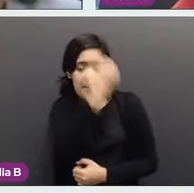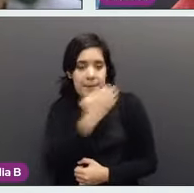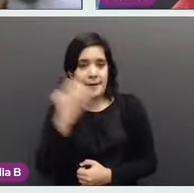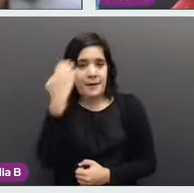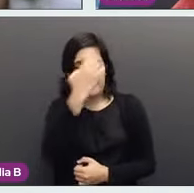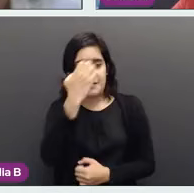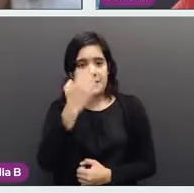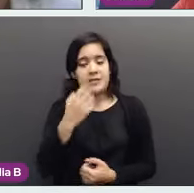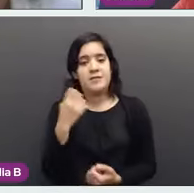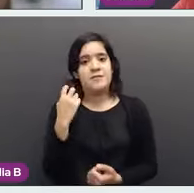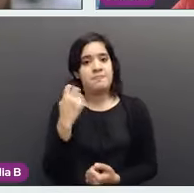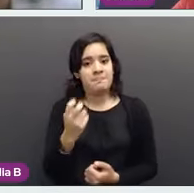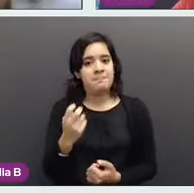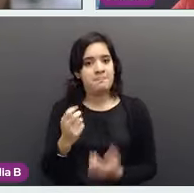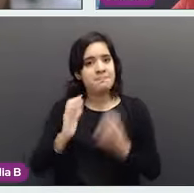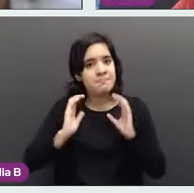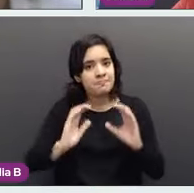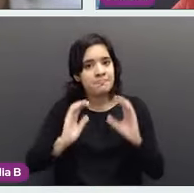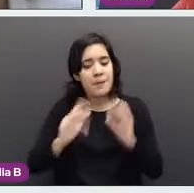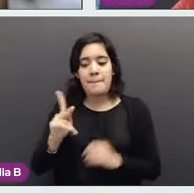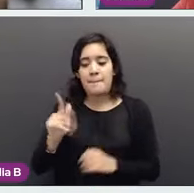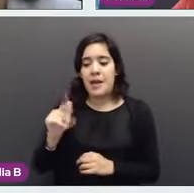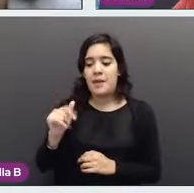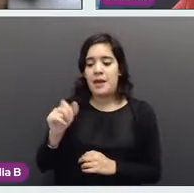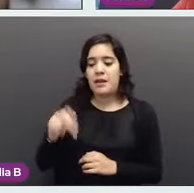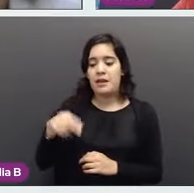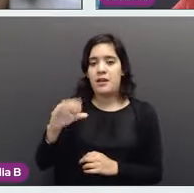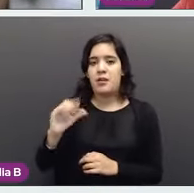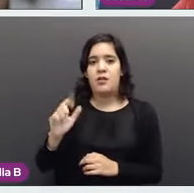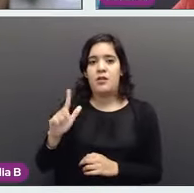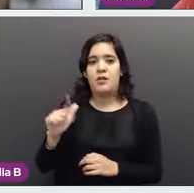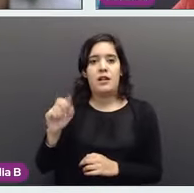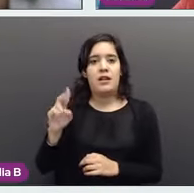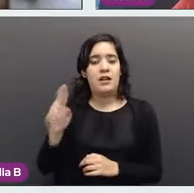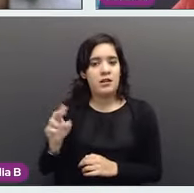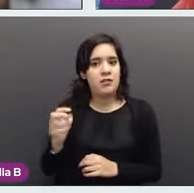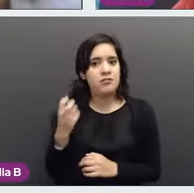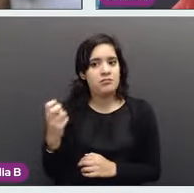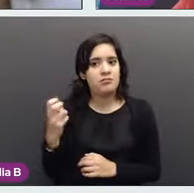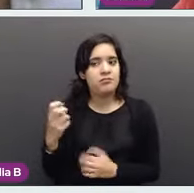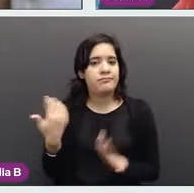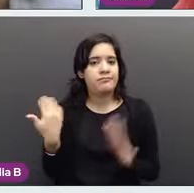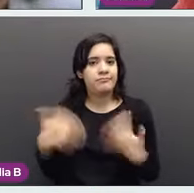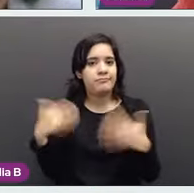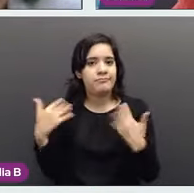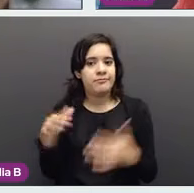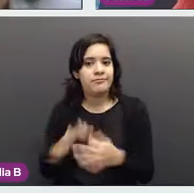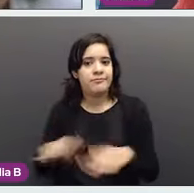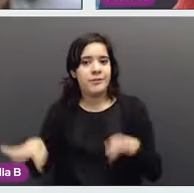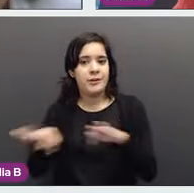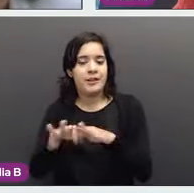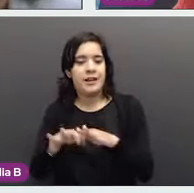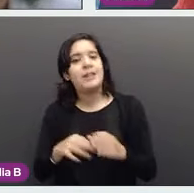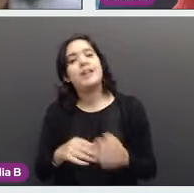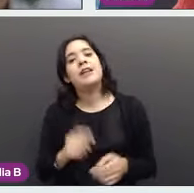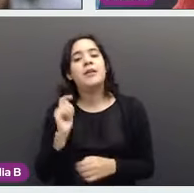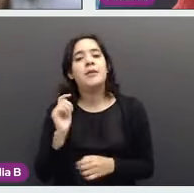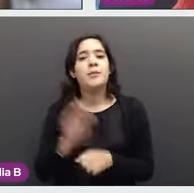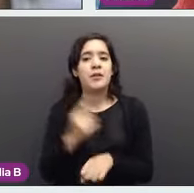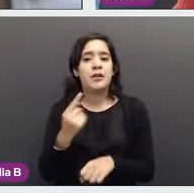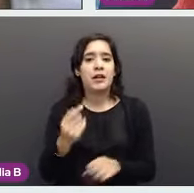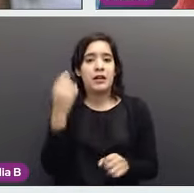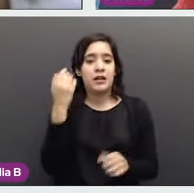cáncer de cérvix, transcurrieron 10 años. Eso quiere decir que la paciente no se tomó un papá Nicolau en ese lapso de tiempo.